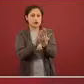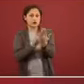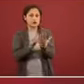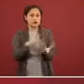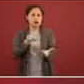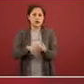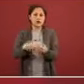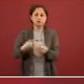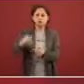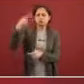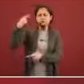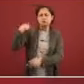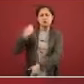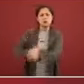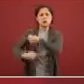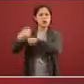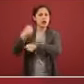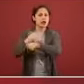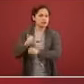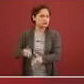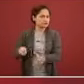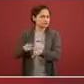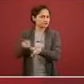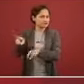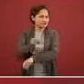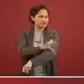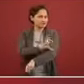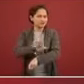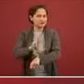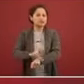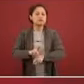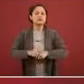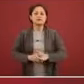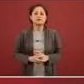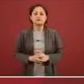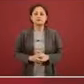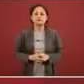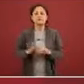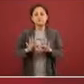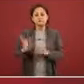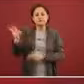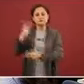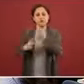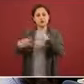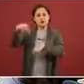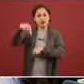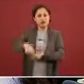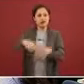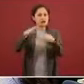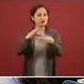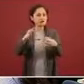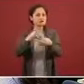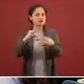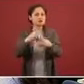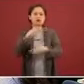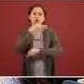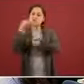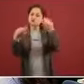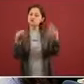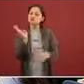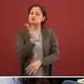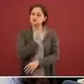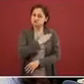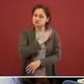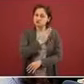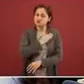muchos años y nos va a traer yo diría buenas noticias muy interesantes que tienen